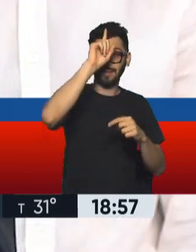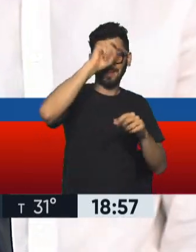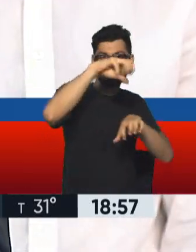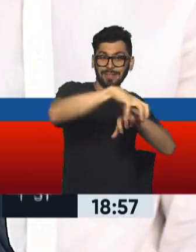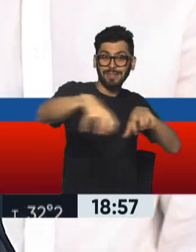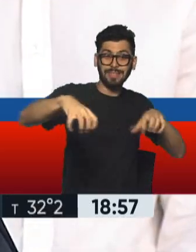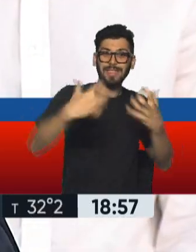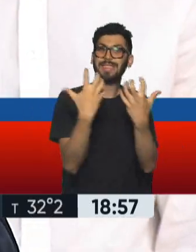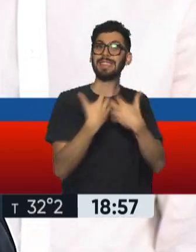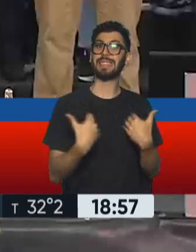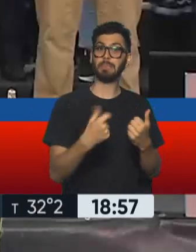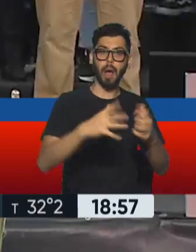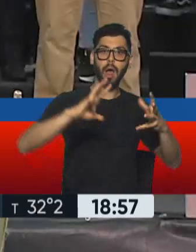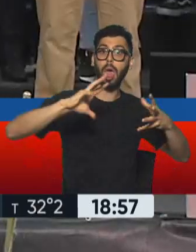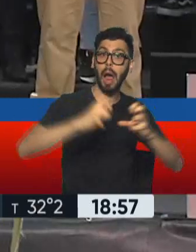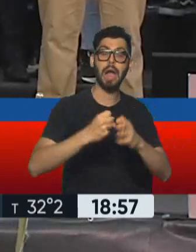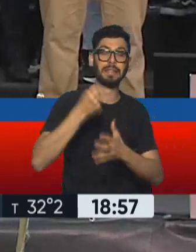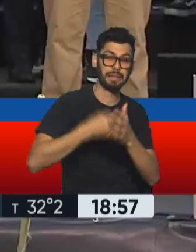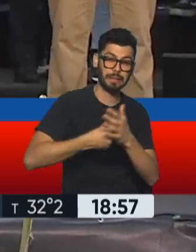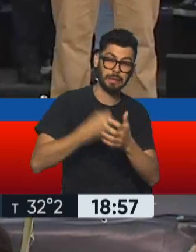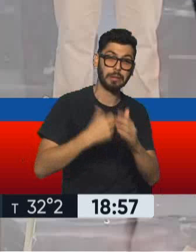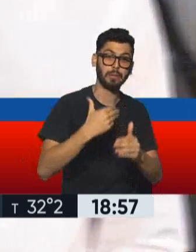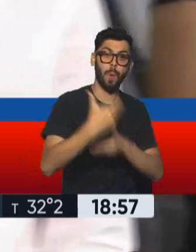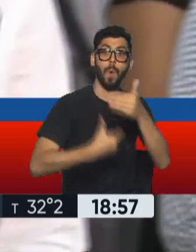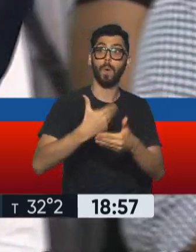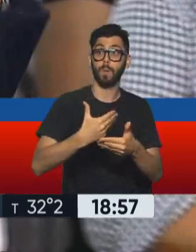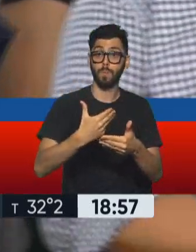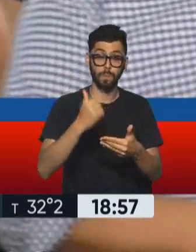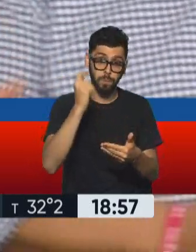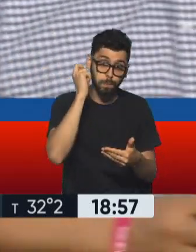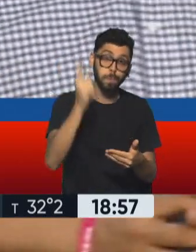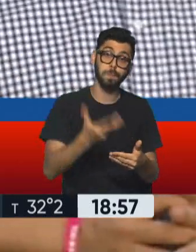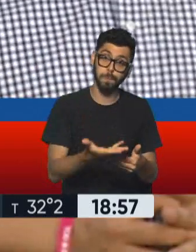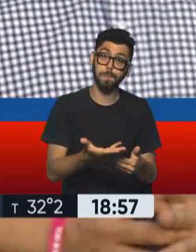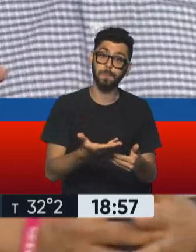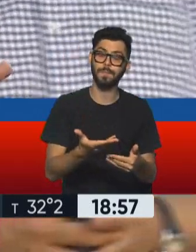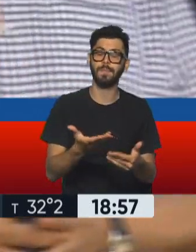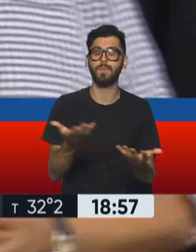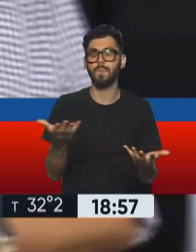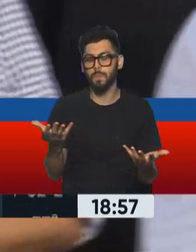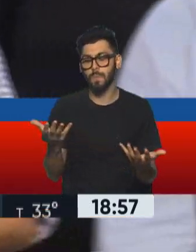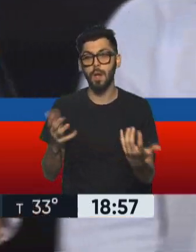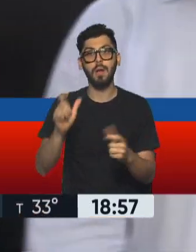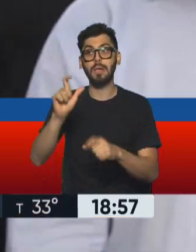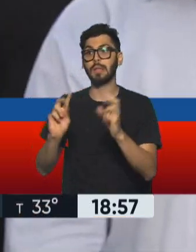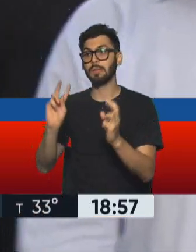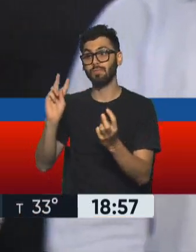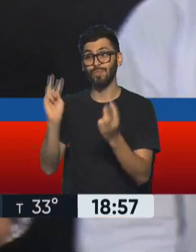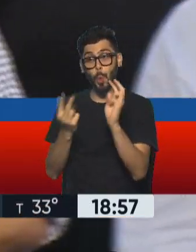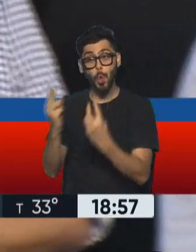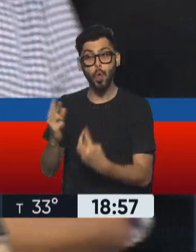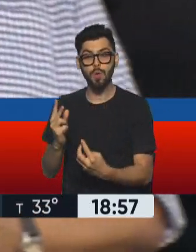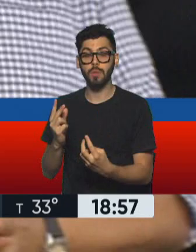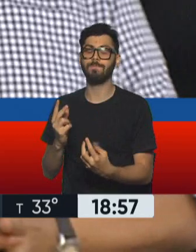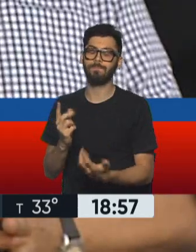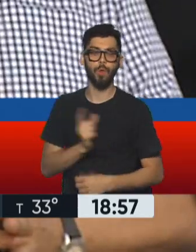absolutamente destruido. Y lo hicimos. Y obviamente que nos duelen cada una de las víctimas que esa pandemia